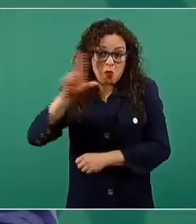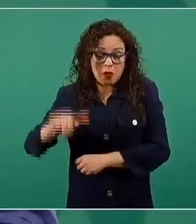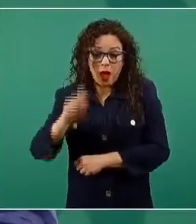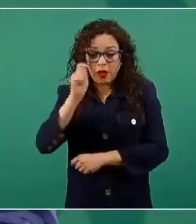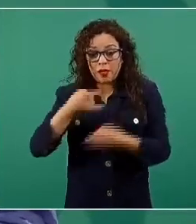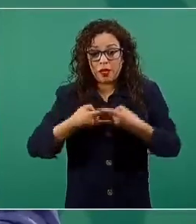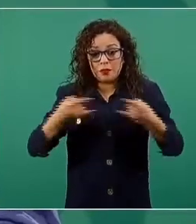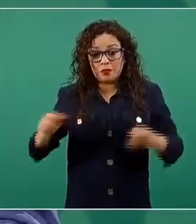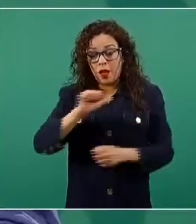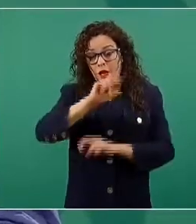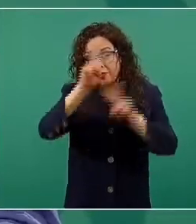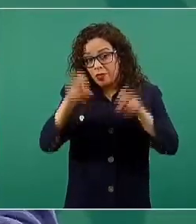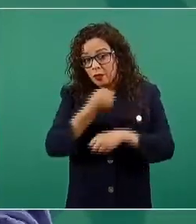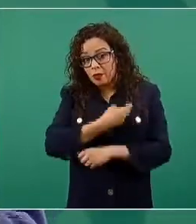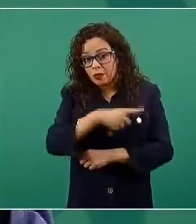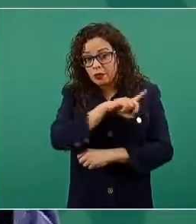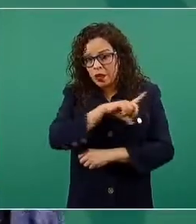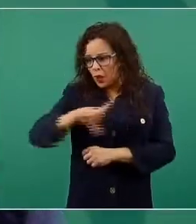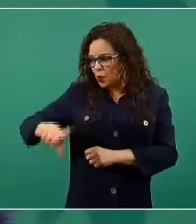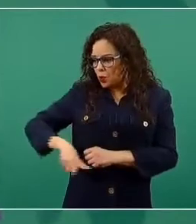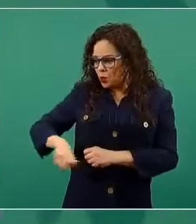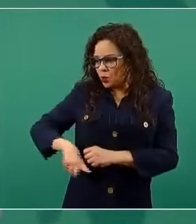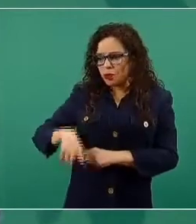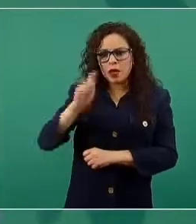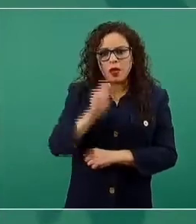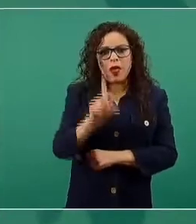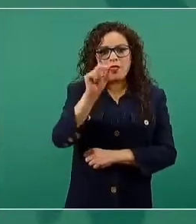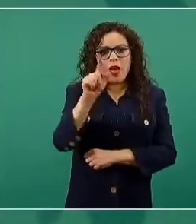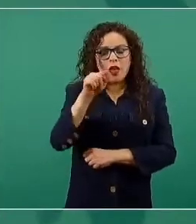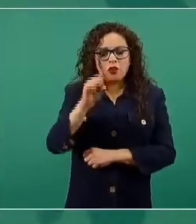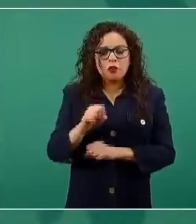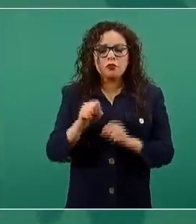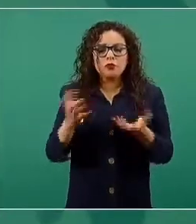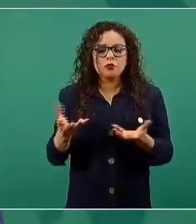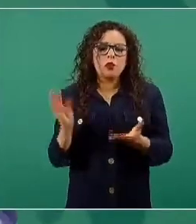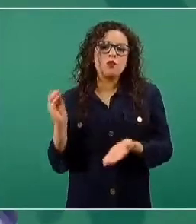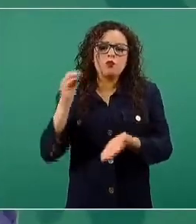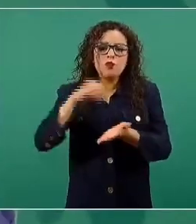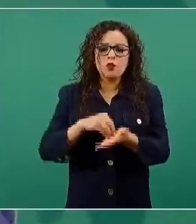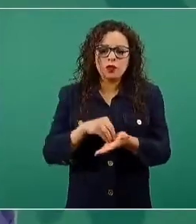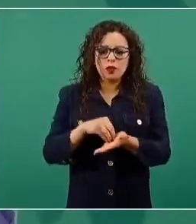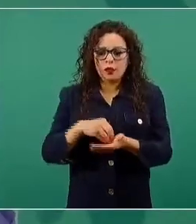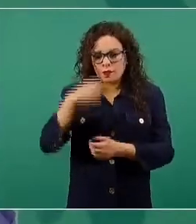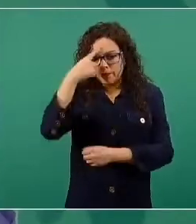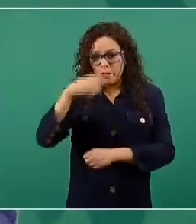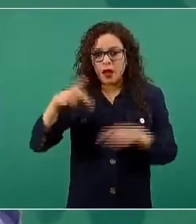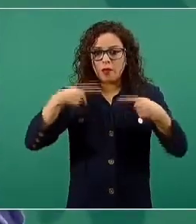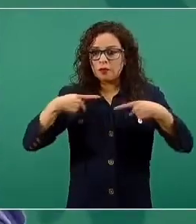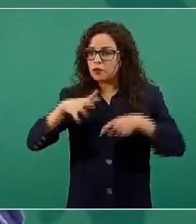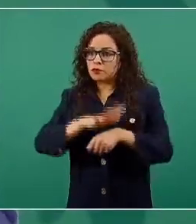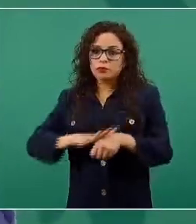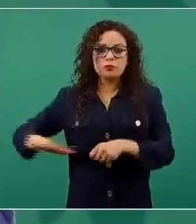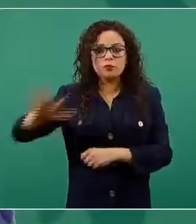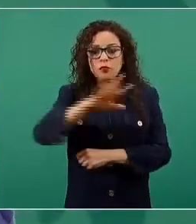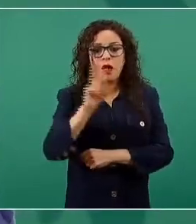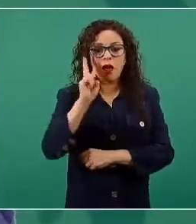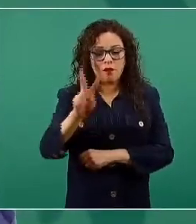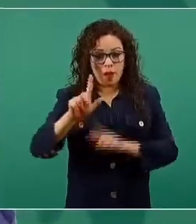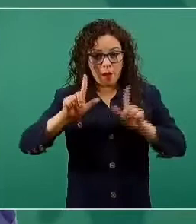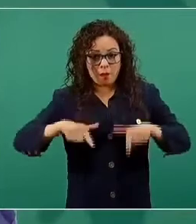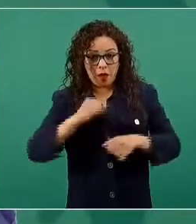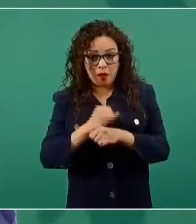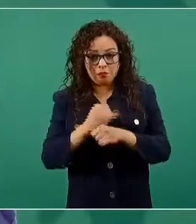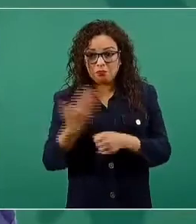pública de México que el gobierno pusiera los datos directamente para consumo de la población. Hemos